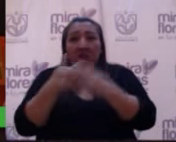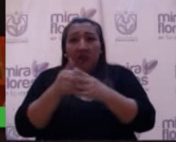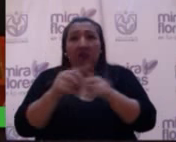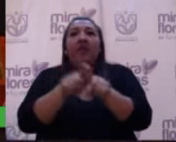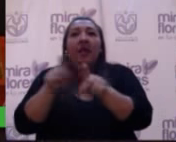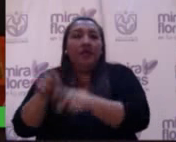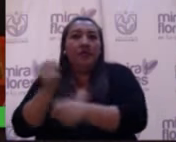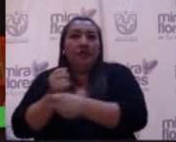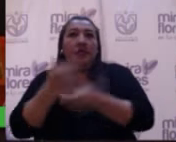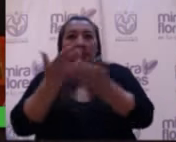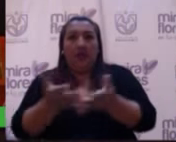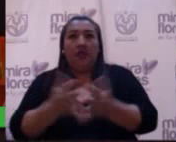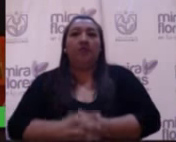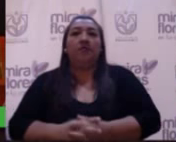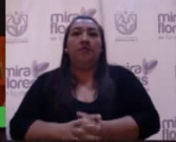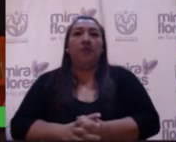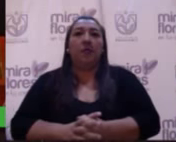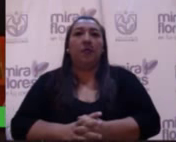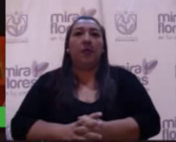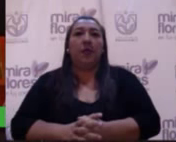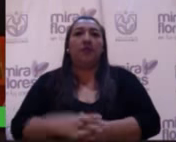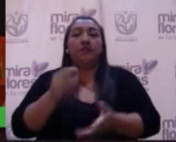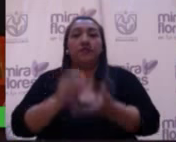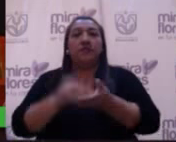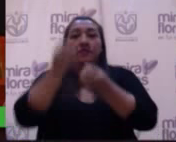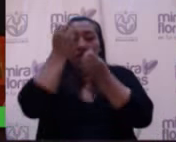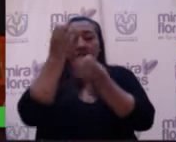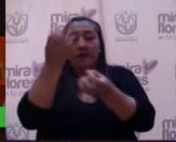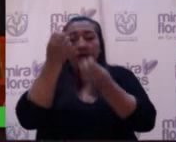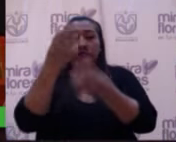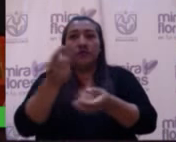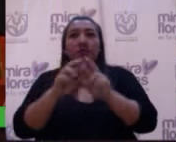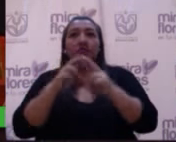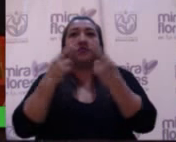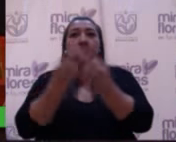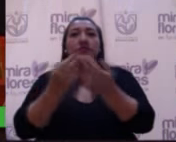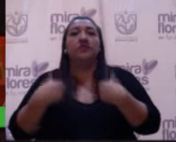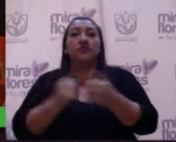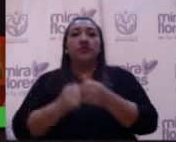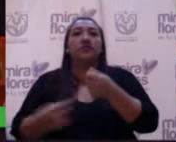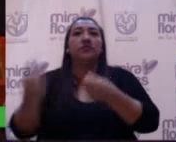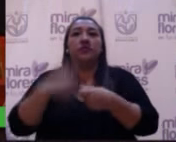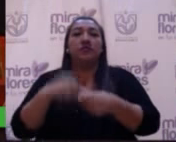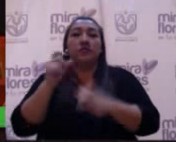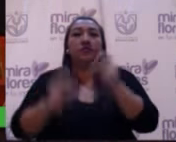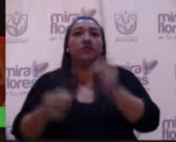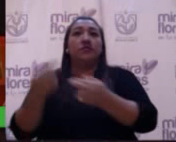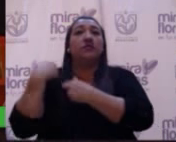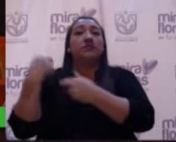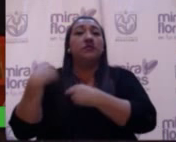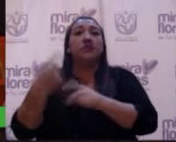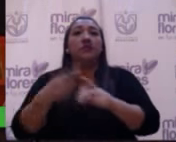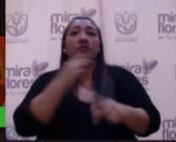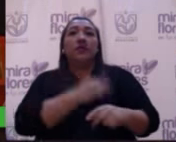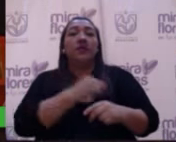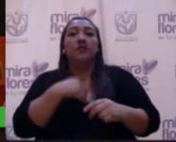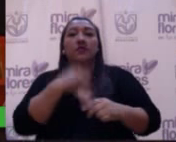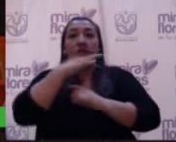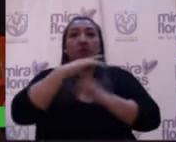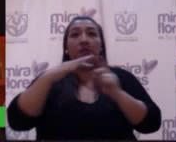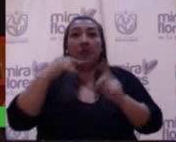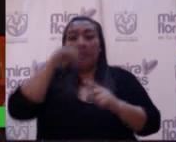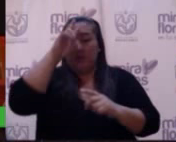efecto invernadero. Para mayor información, el evento contará además con la participación de representantes del Ministerio del Ambiente de